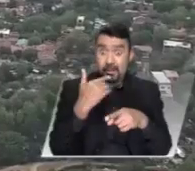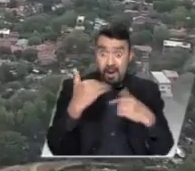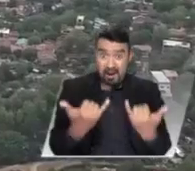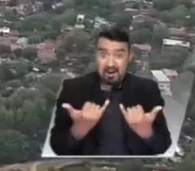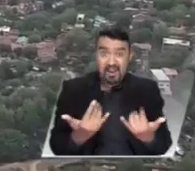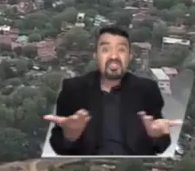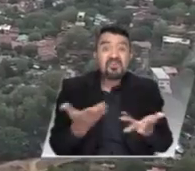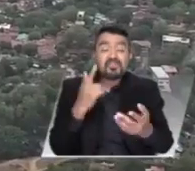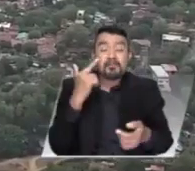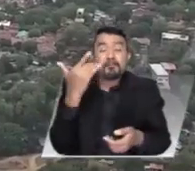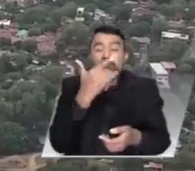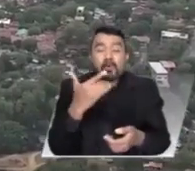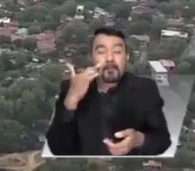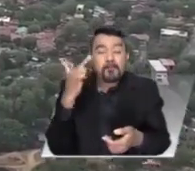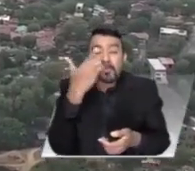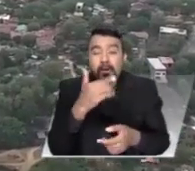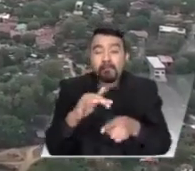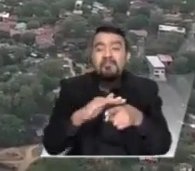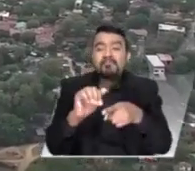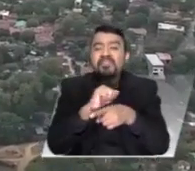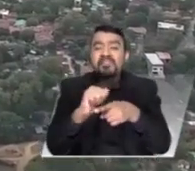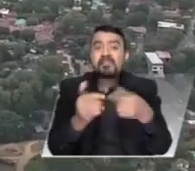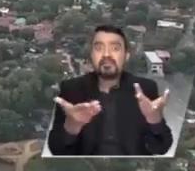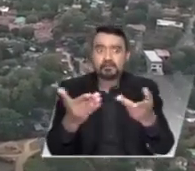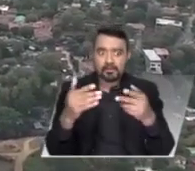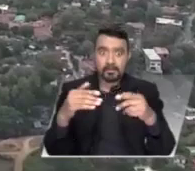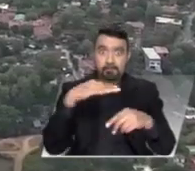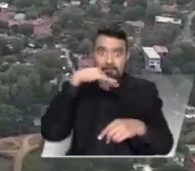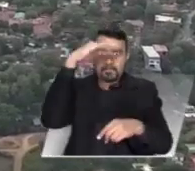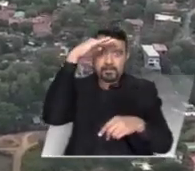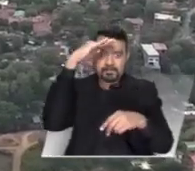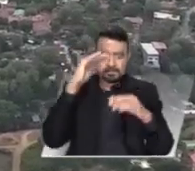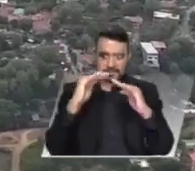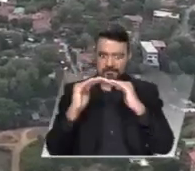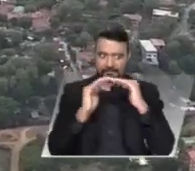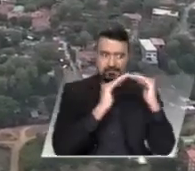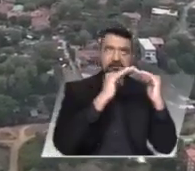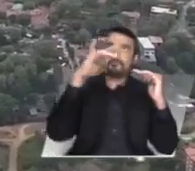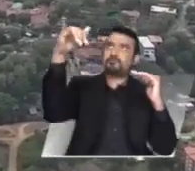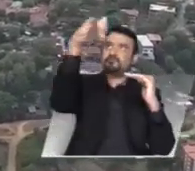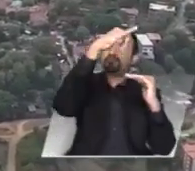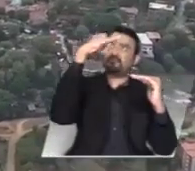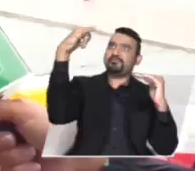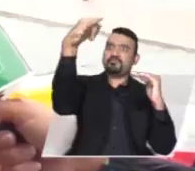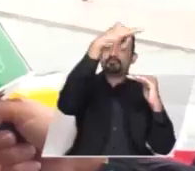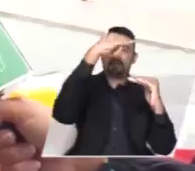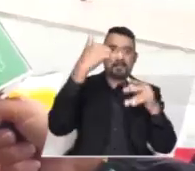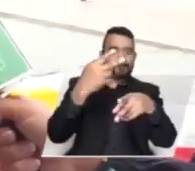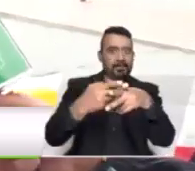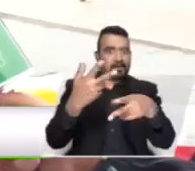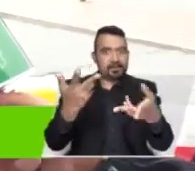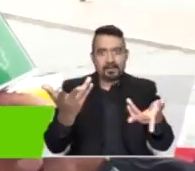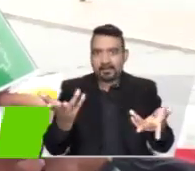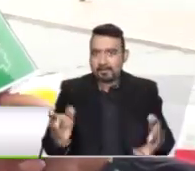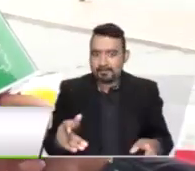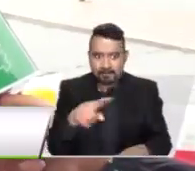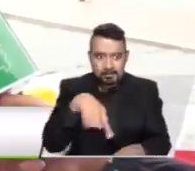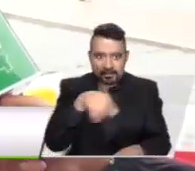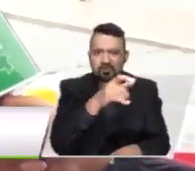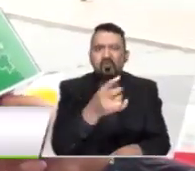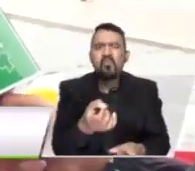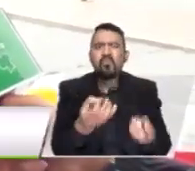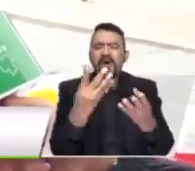se conoce soporte técnico ni detalles de su ubicación, generó polémica en el municipio. Creo que es una